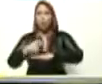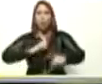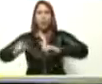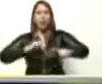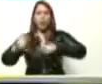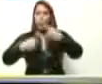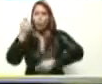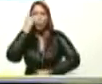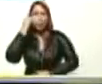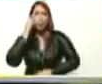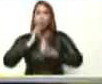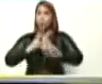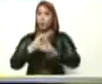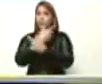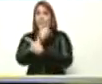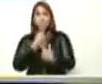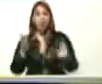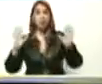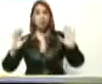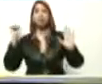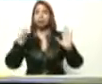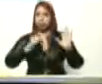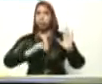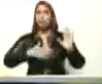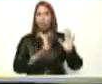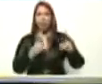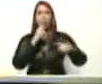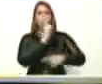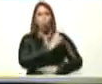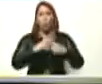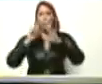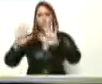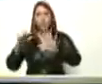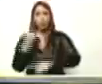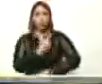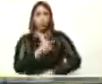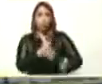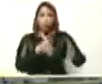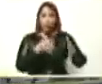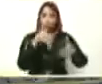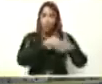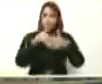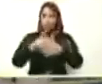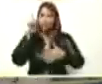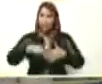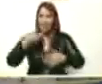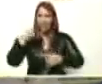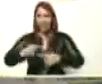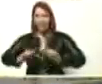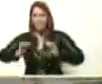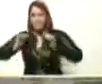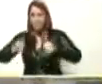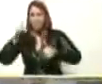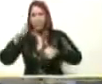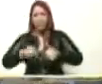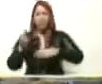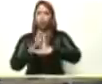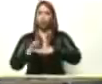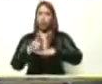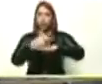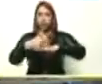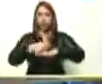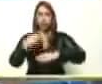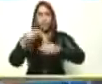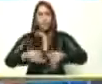y la respuesta es muy simple, claro que va a servir, no sólo para ganar elecciones, sino que va a empezar a servir, cada